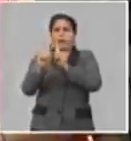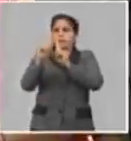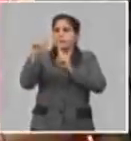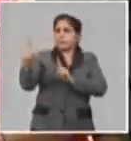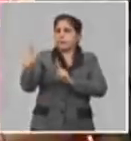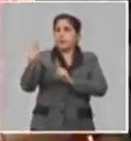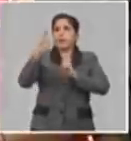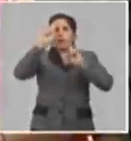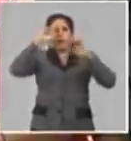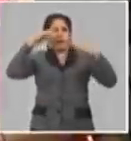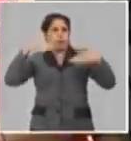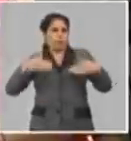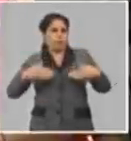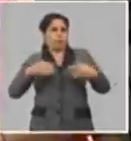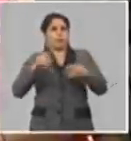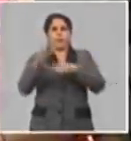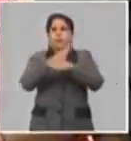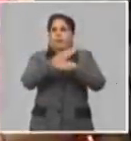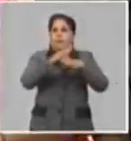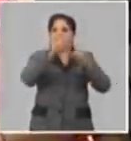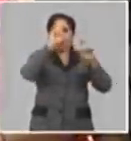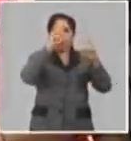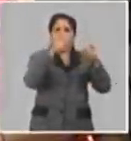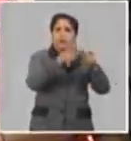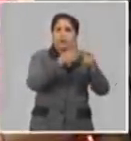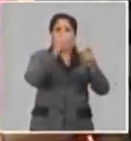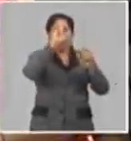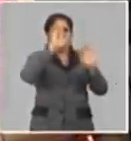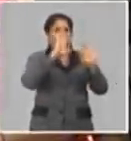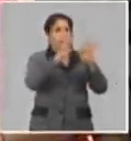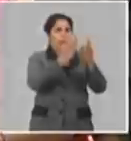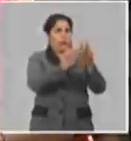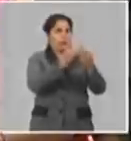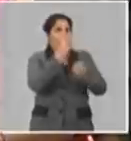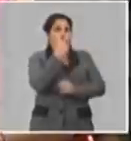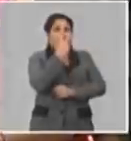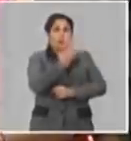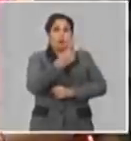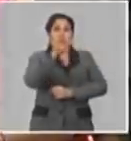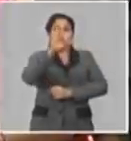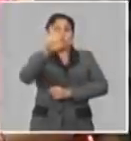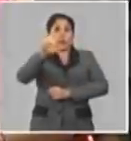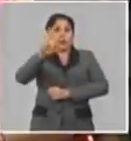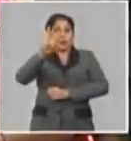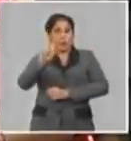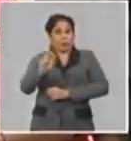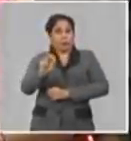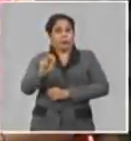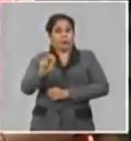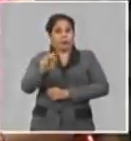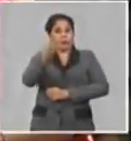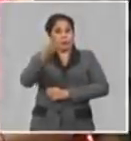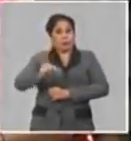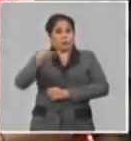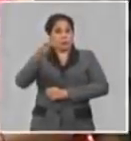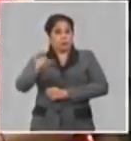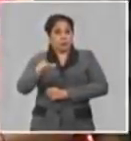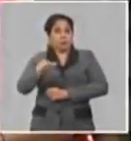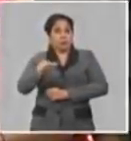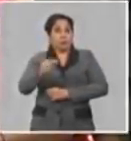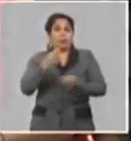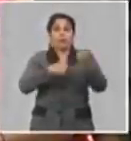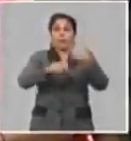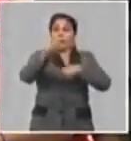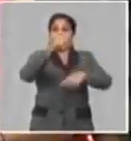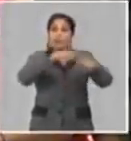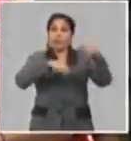centros de salud pública. Suman un total, el centro de aislamiento se ha atendido 820 veces. Las ventas a